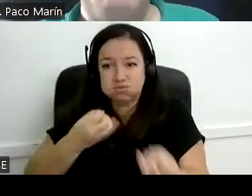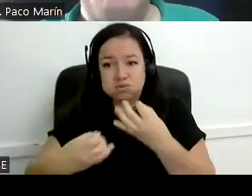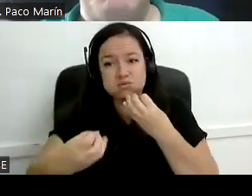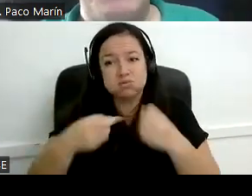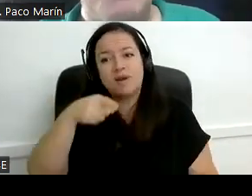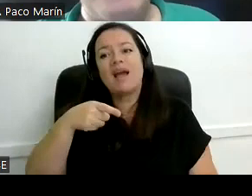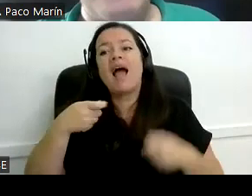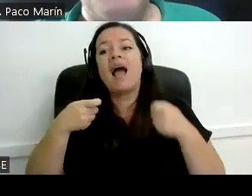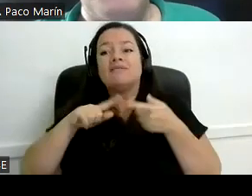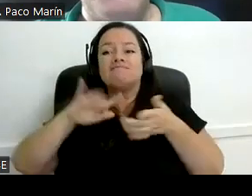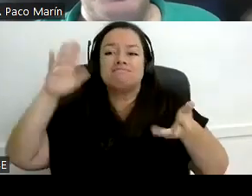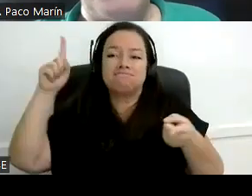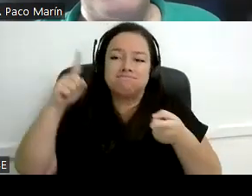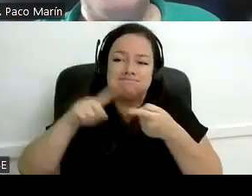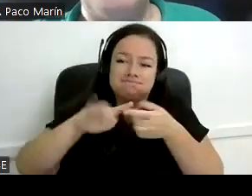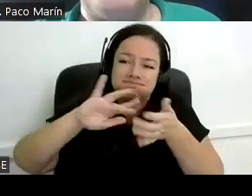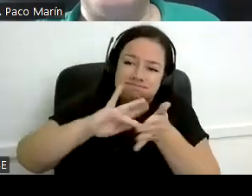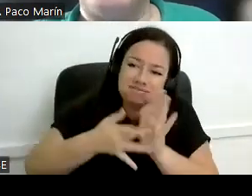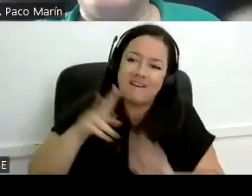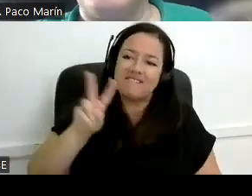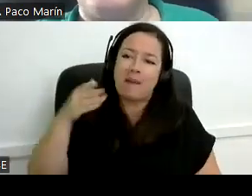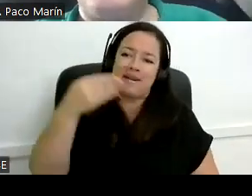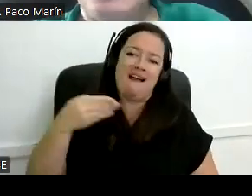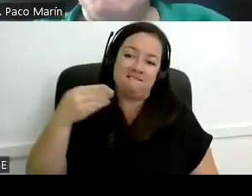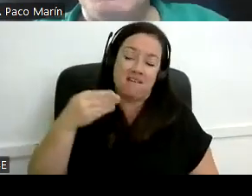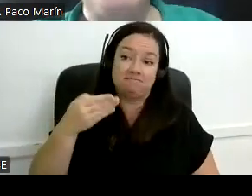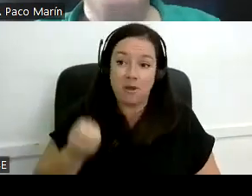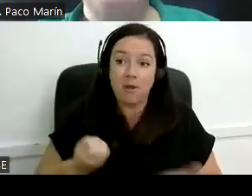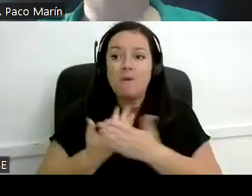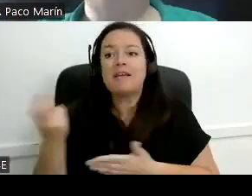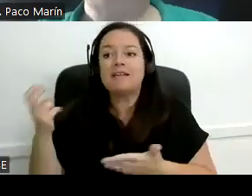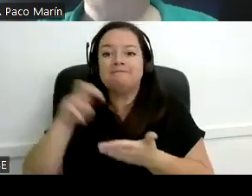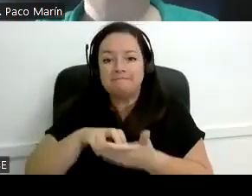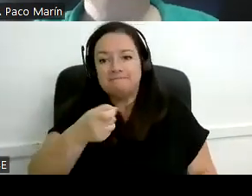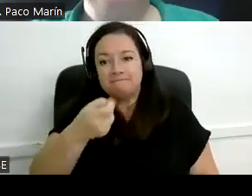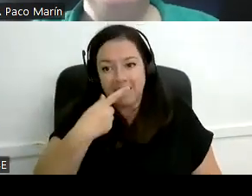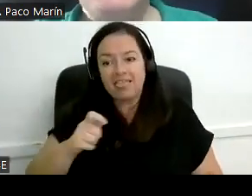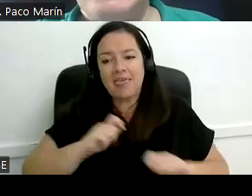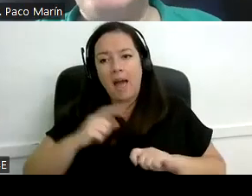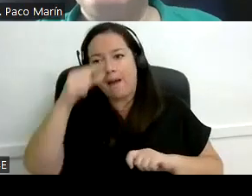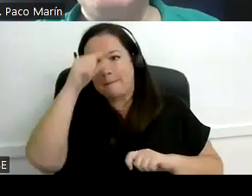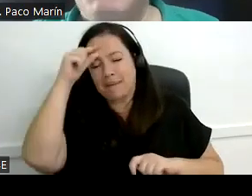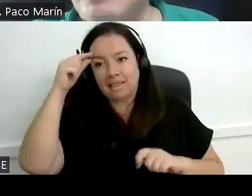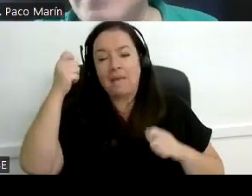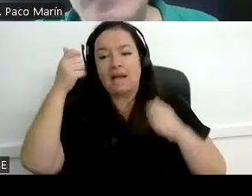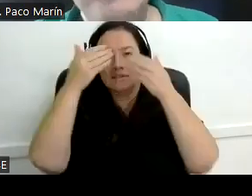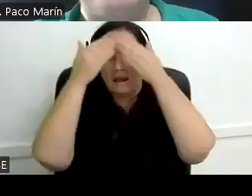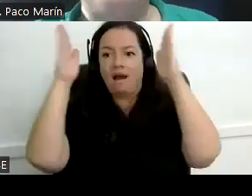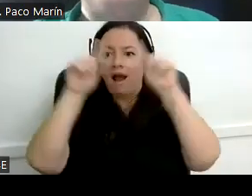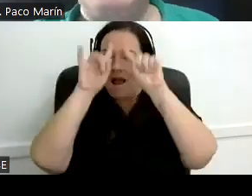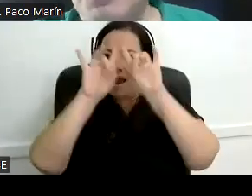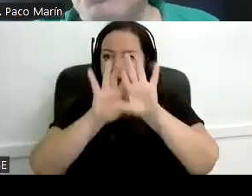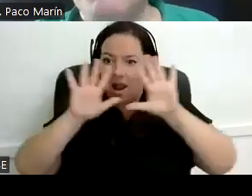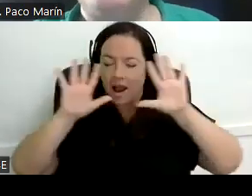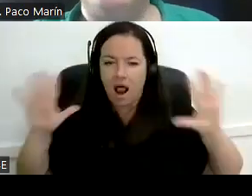reponer vitaminas del grupo B lo que nos va a ayudar es a tener la mente más clara, a tener más agilidad,